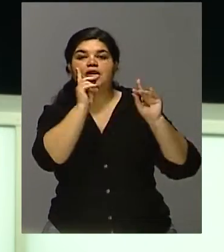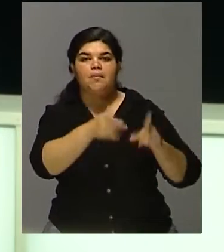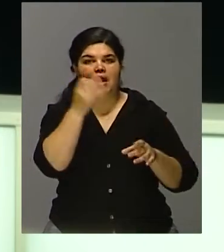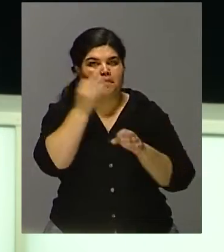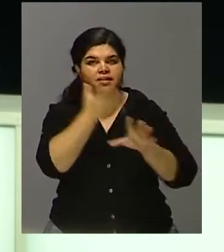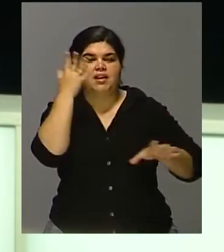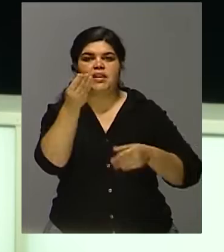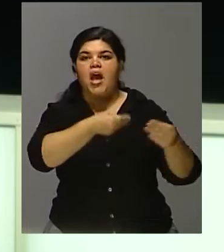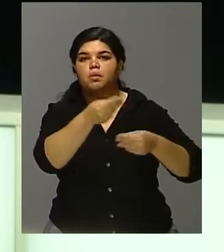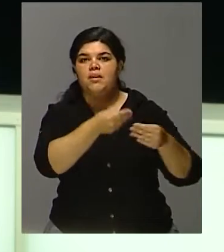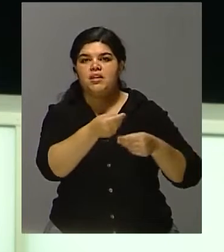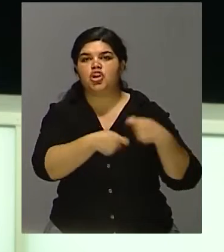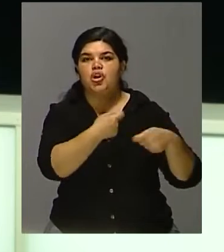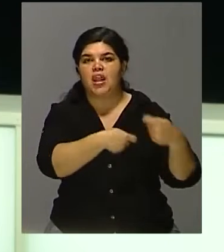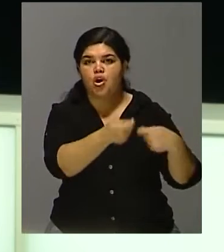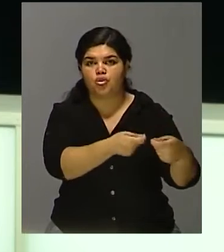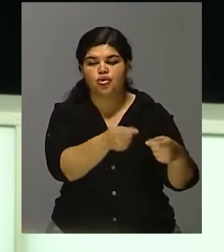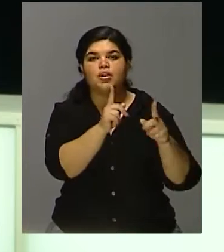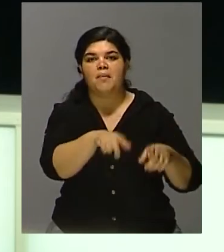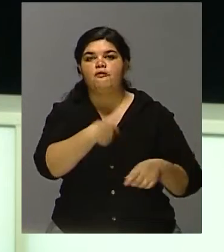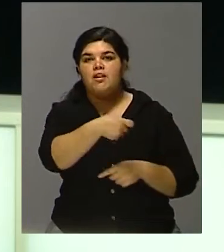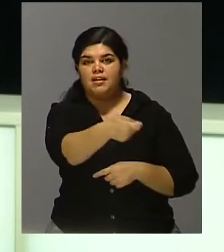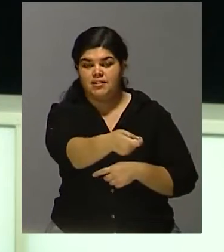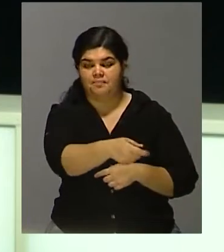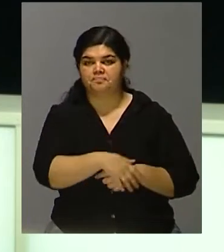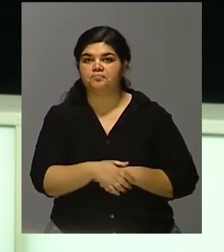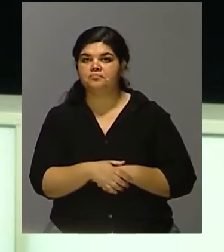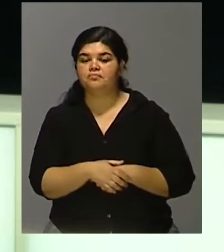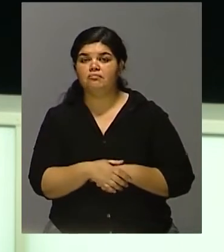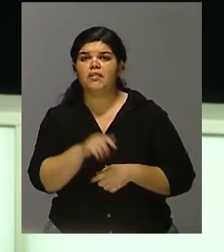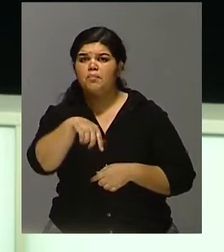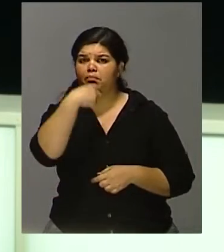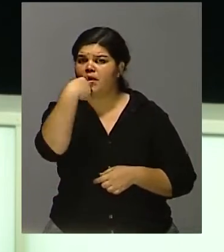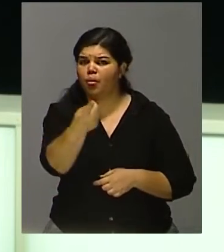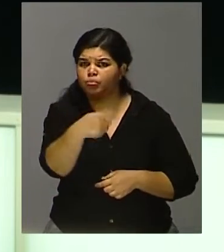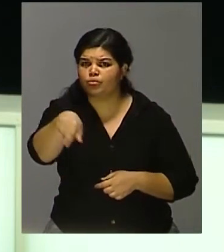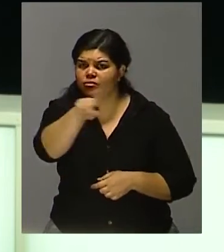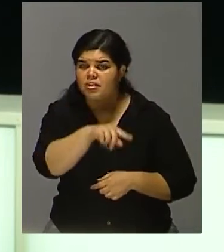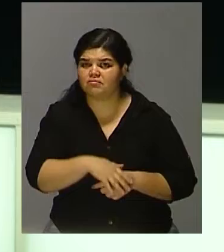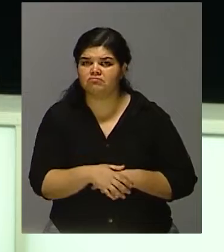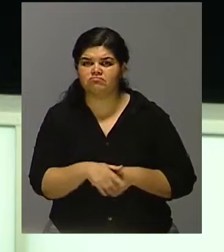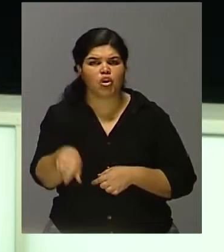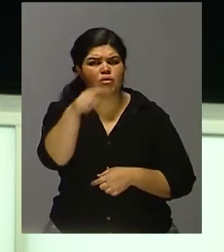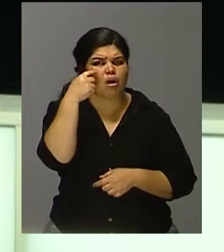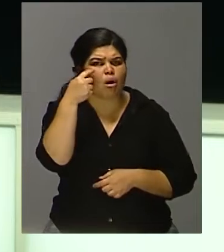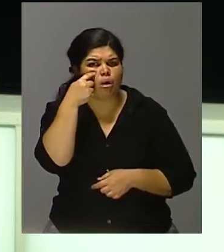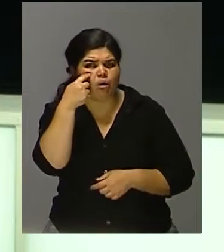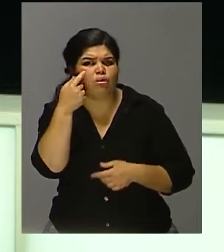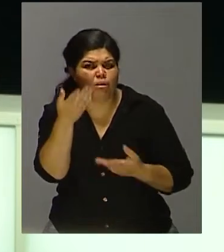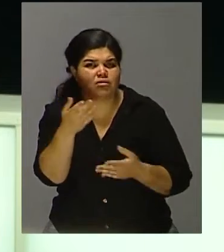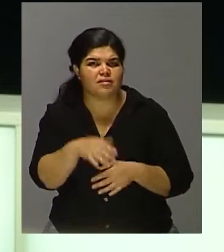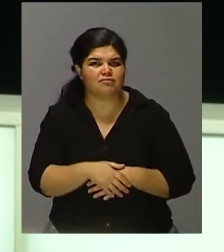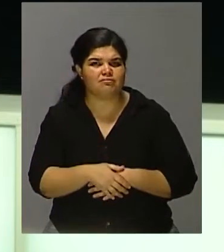de negocios y finanzas. La pregunta se la hacemos a ustedes que están ahí del otro lado. ¿Tienen noción de lo importante que es